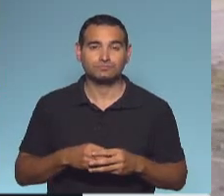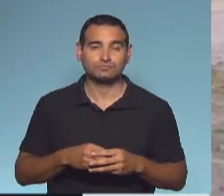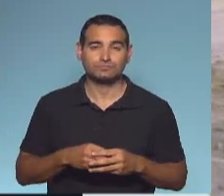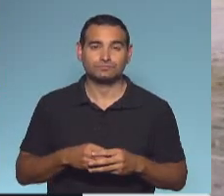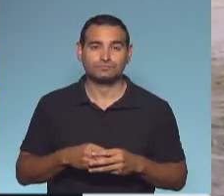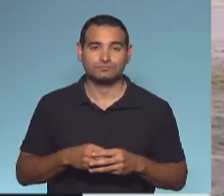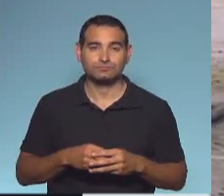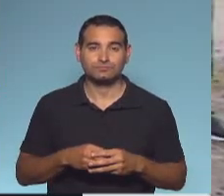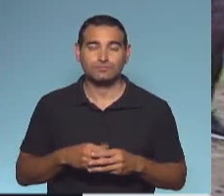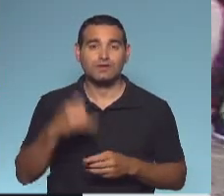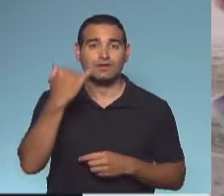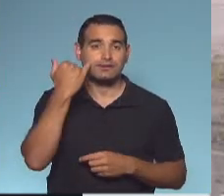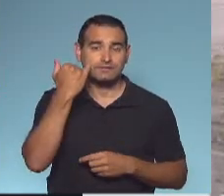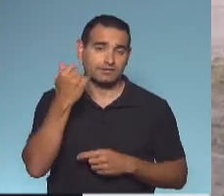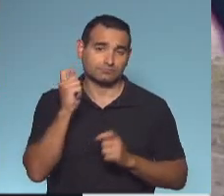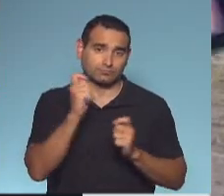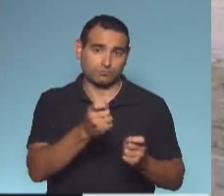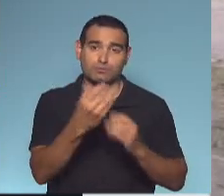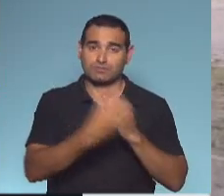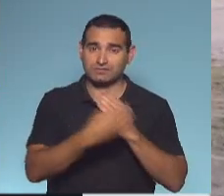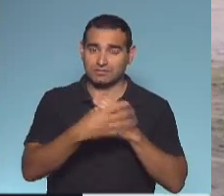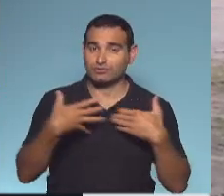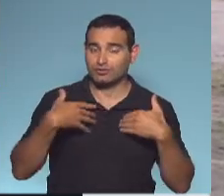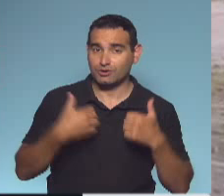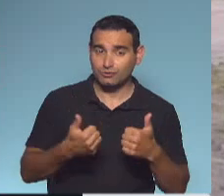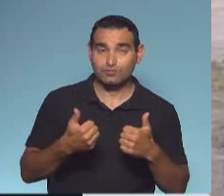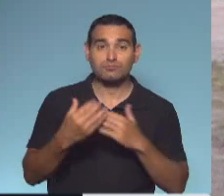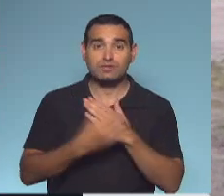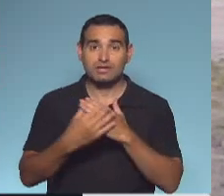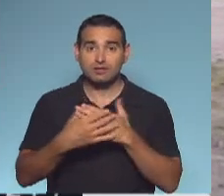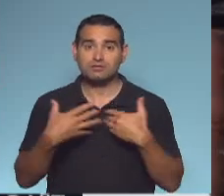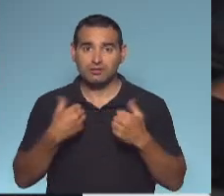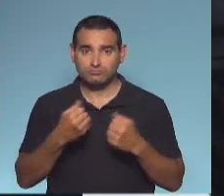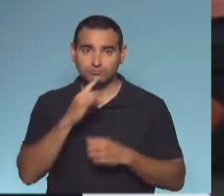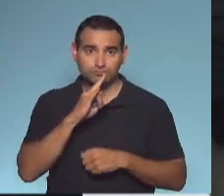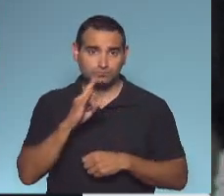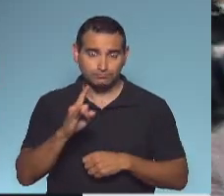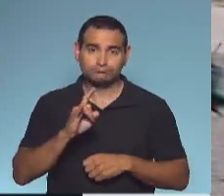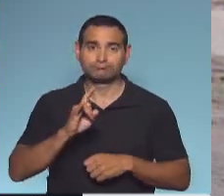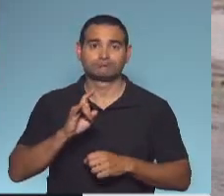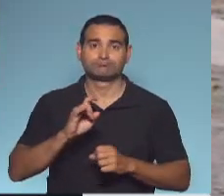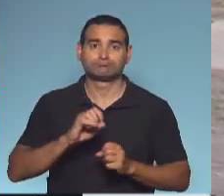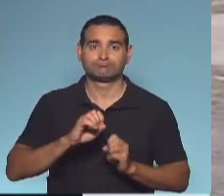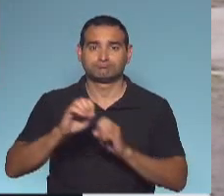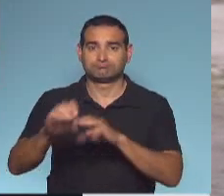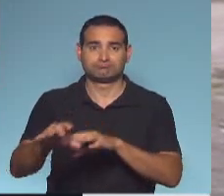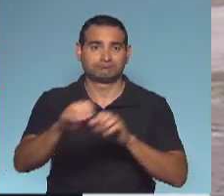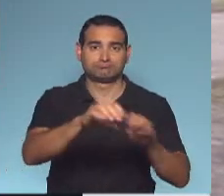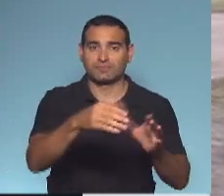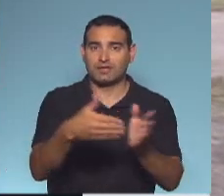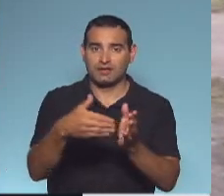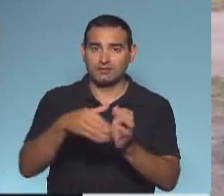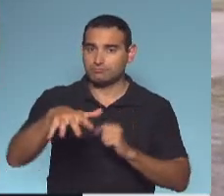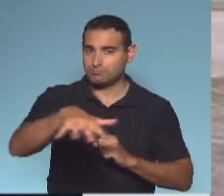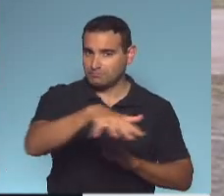que fueron destinado al ministerio de salud y que a partir del ministerio de salud se van a distribuir en distintos lugares